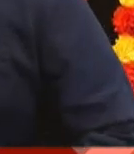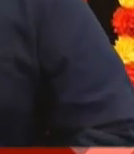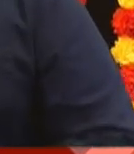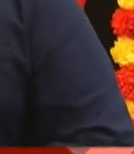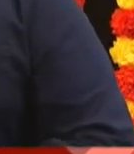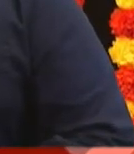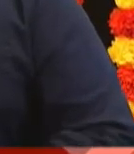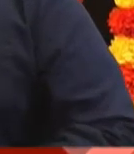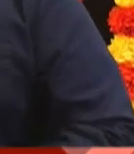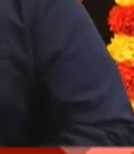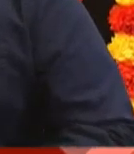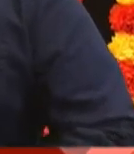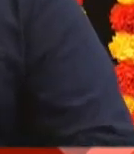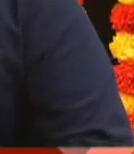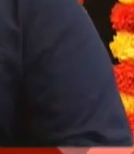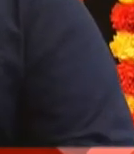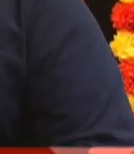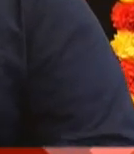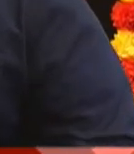Muertos como